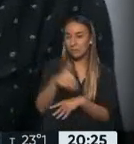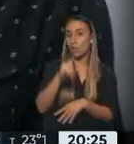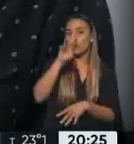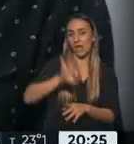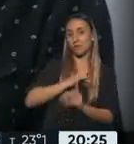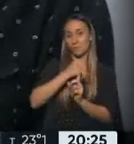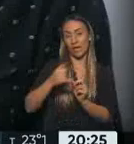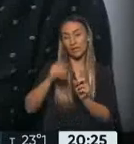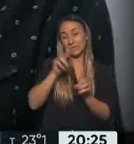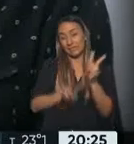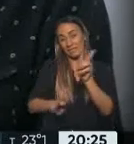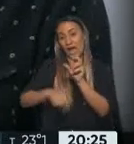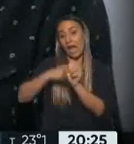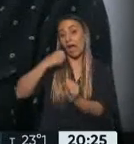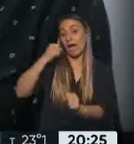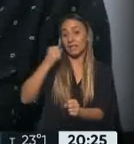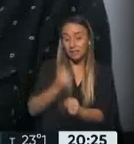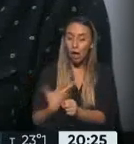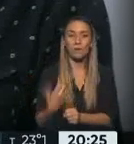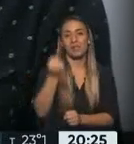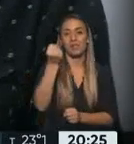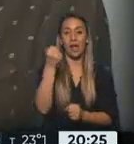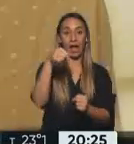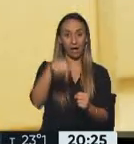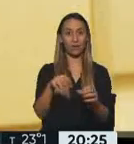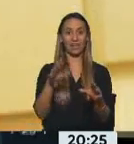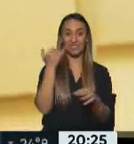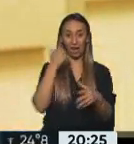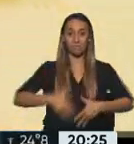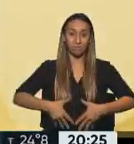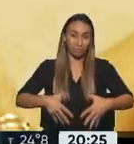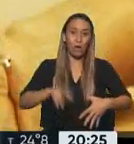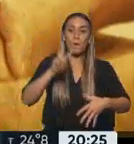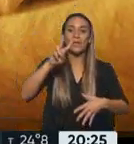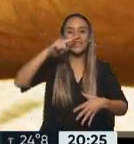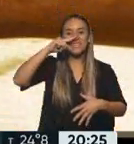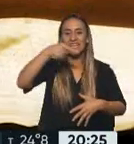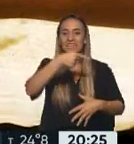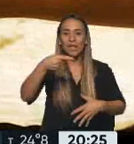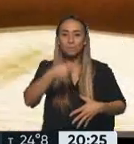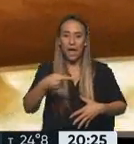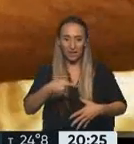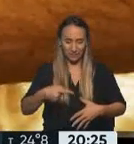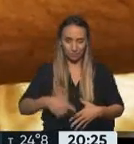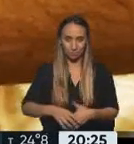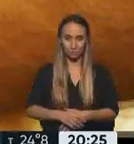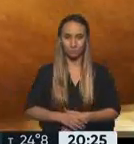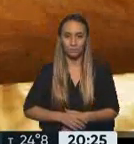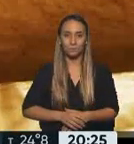tener resultados positivos. Hoy estamos embarazados de 27 semanas. But do you think they'll drop the bomb?